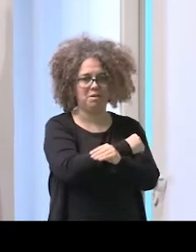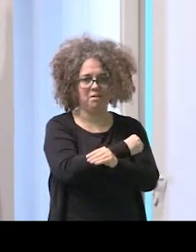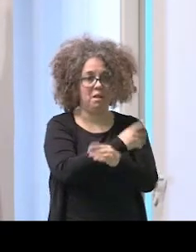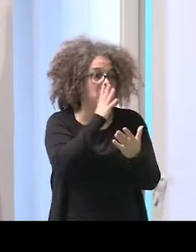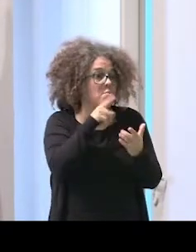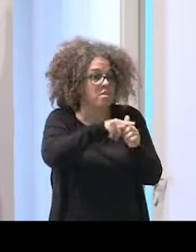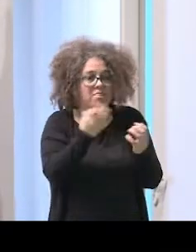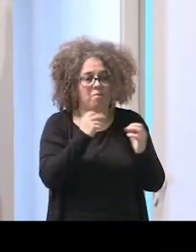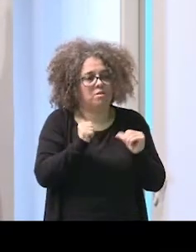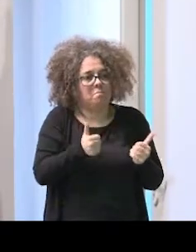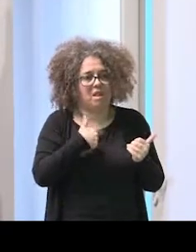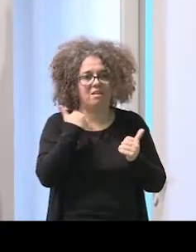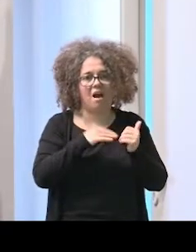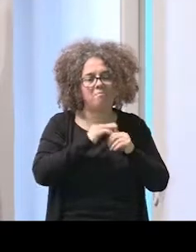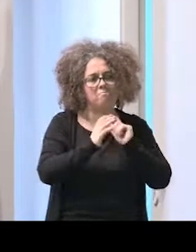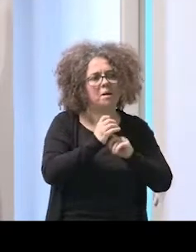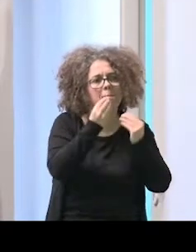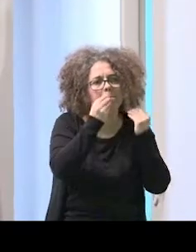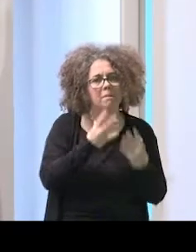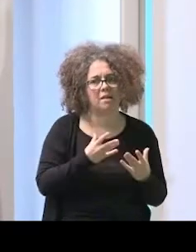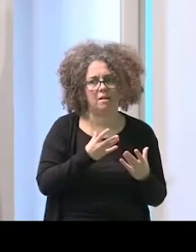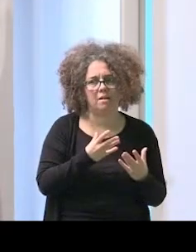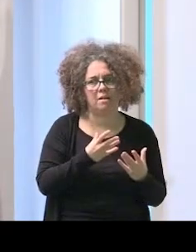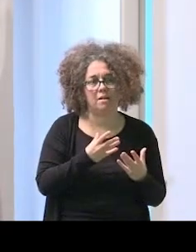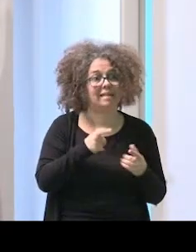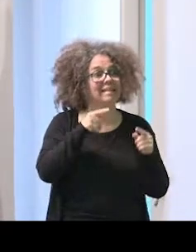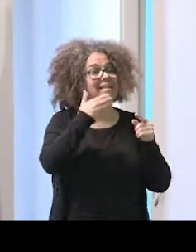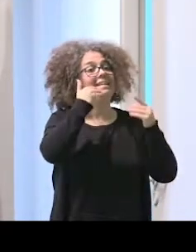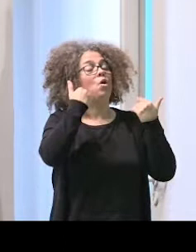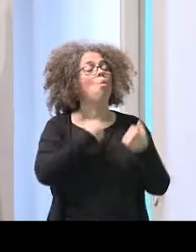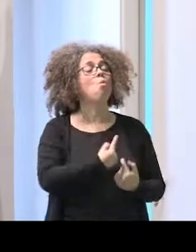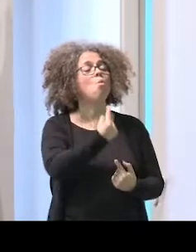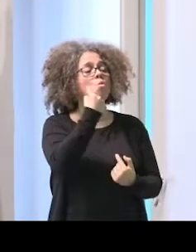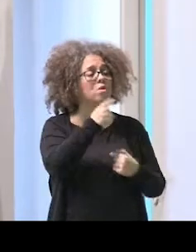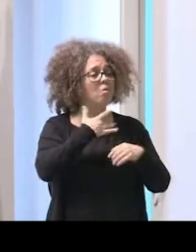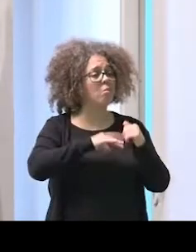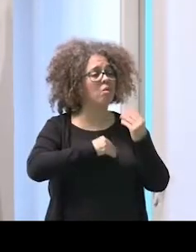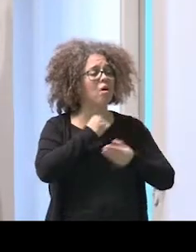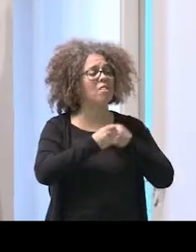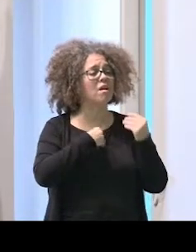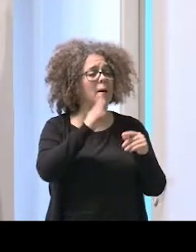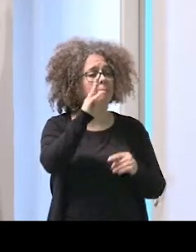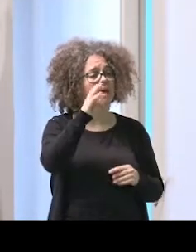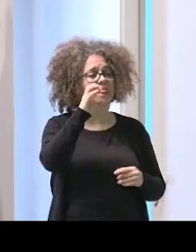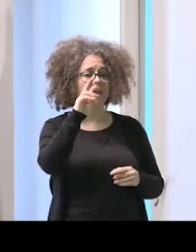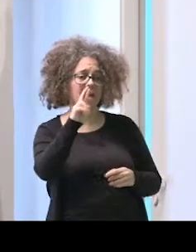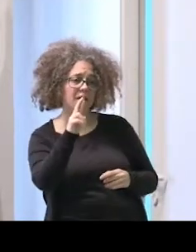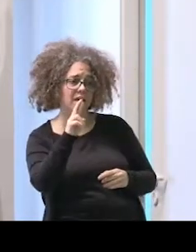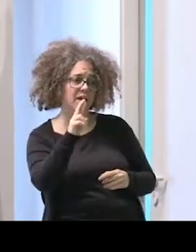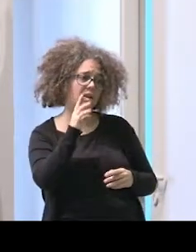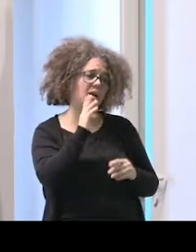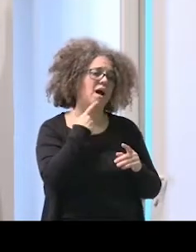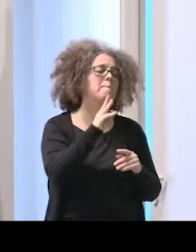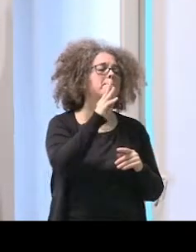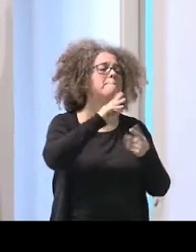tenemos que empezar diagnosticándolo bien. Para diagnosticarlo bien, lo único que vale es la PCR, ¿vale? La reacción de cadena de